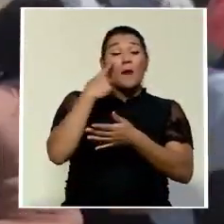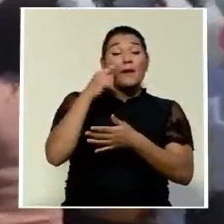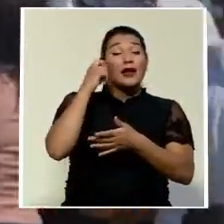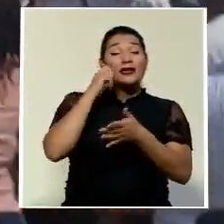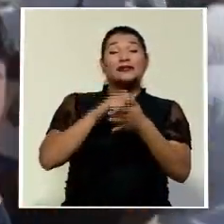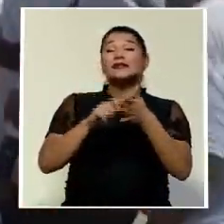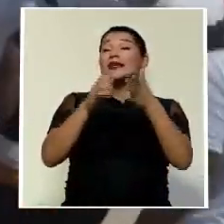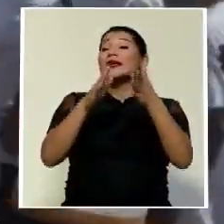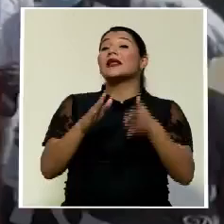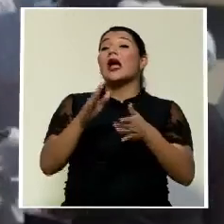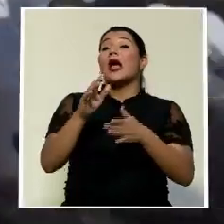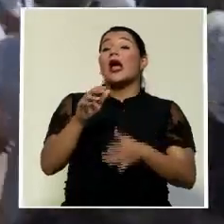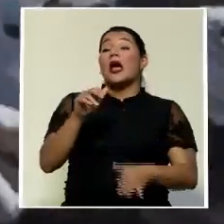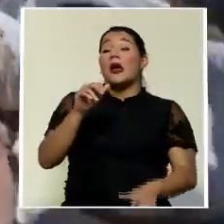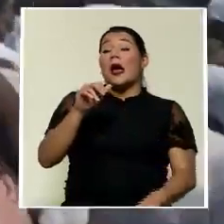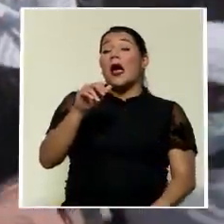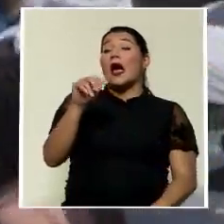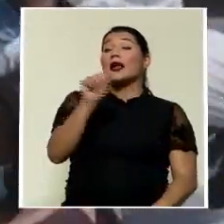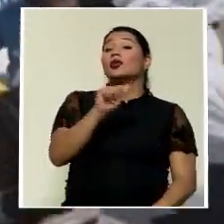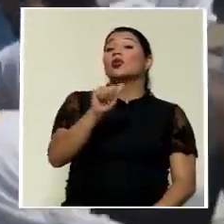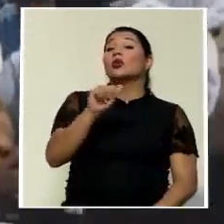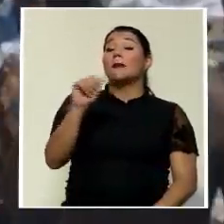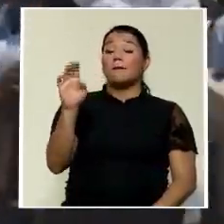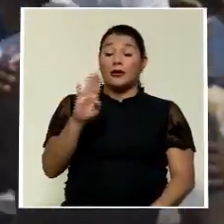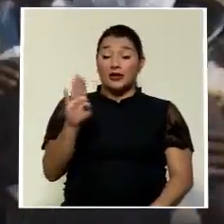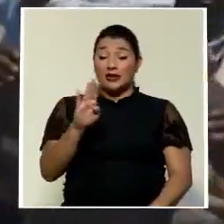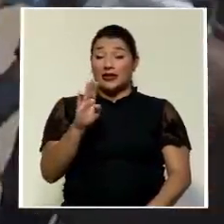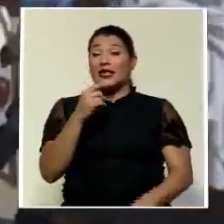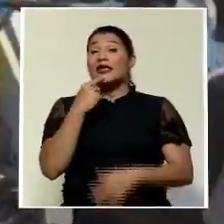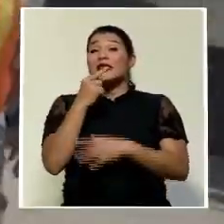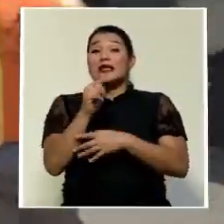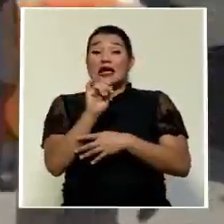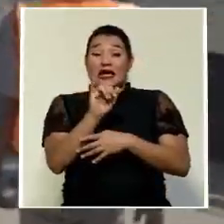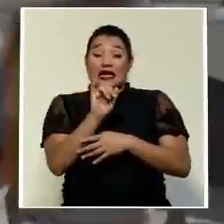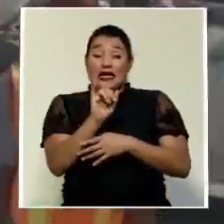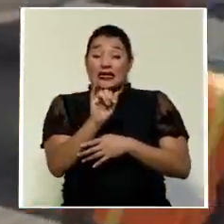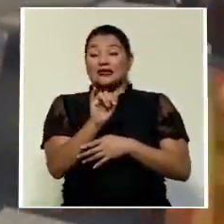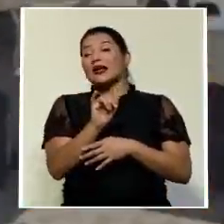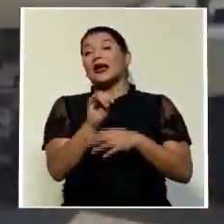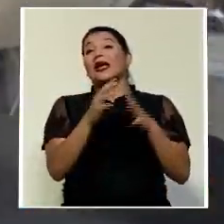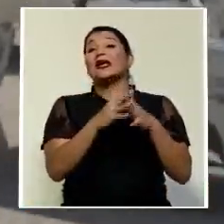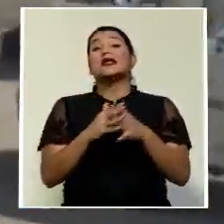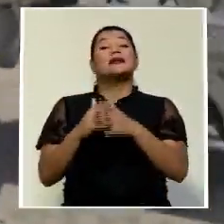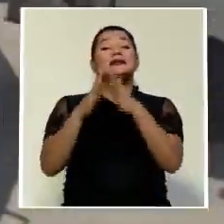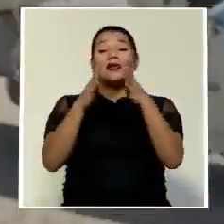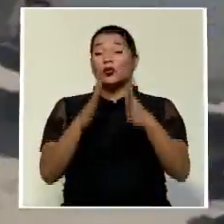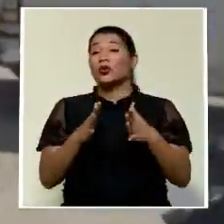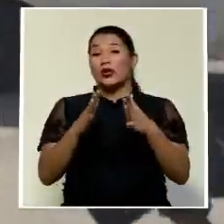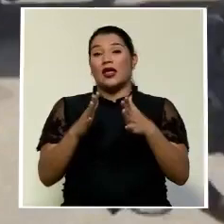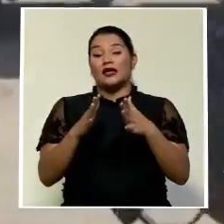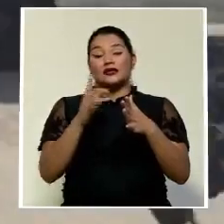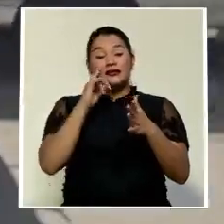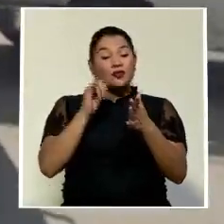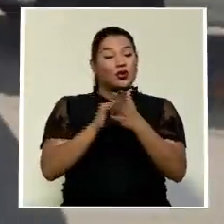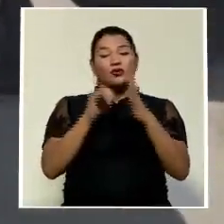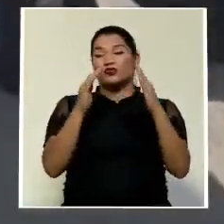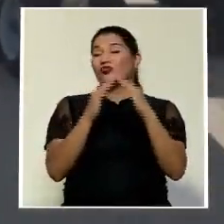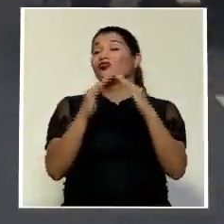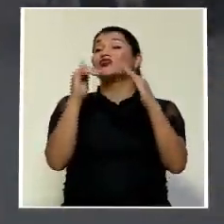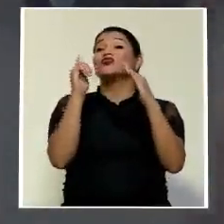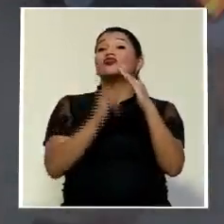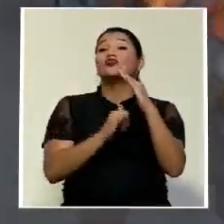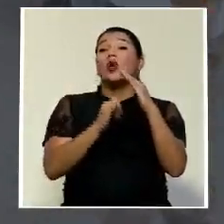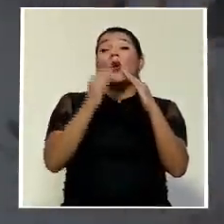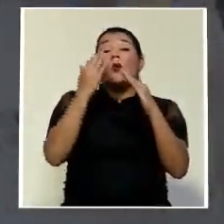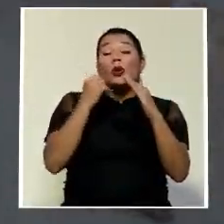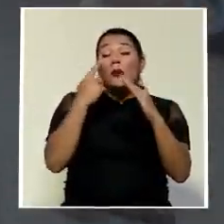Antony Blinken, Food describió a Haití como un lugar en el que los diplomáticos estadounidenses están confinados en instalaciones de seguridad debido a